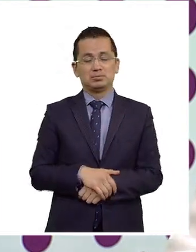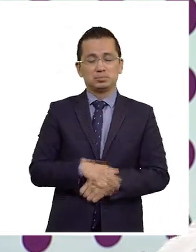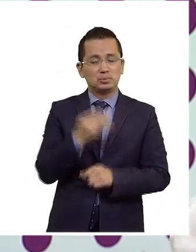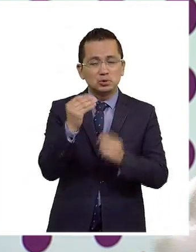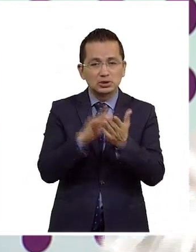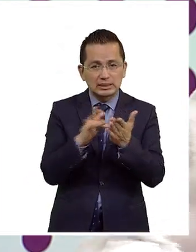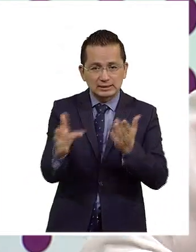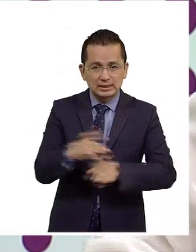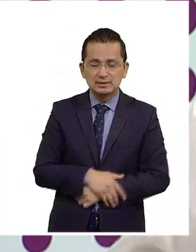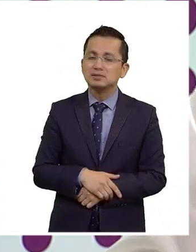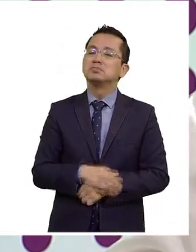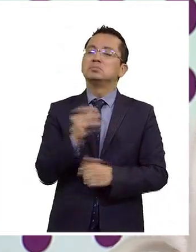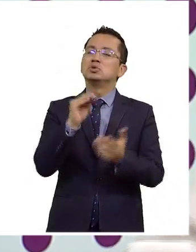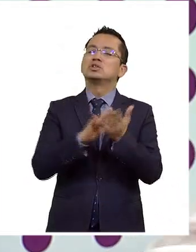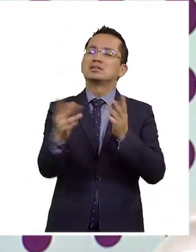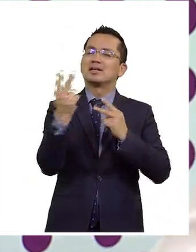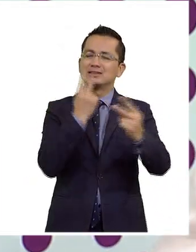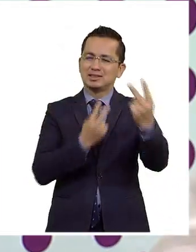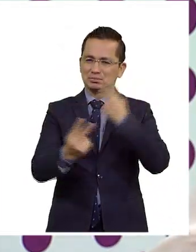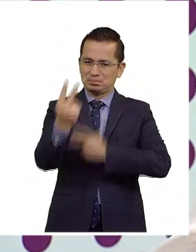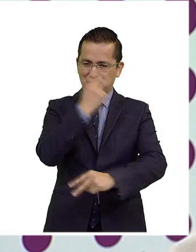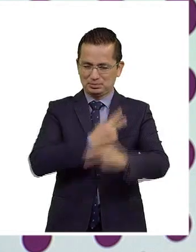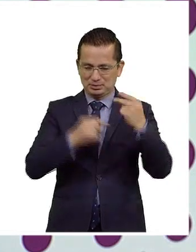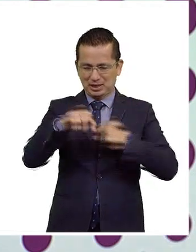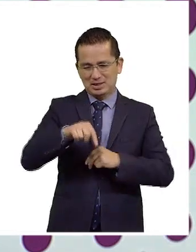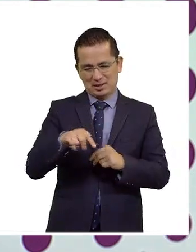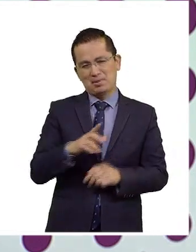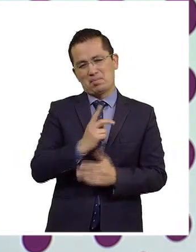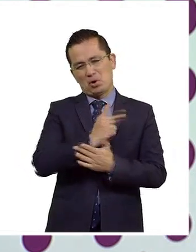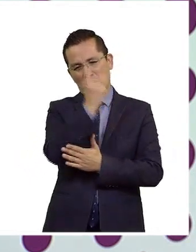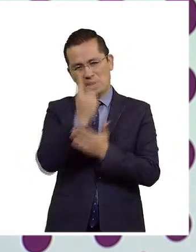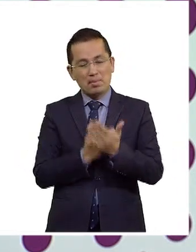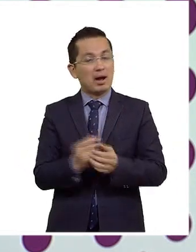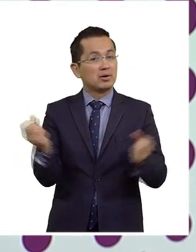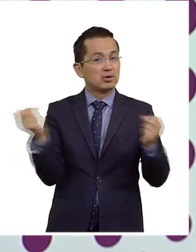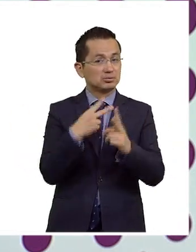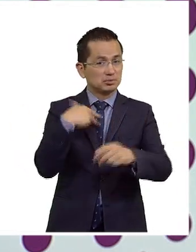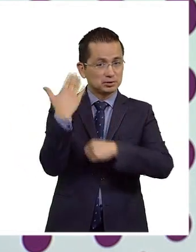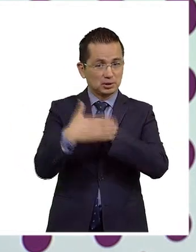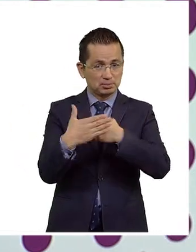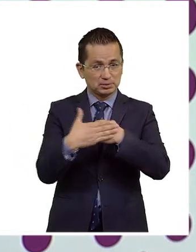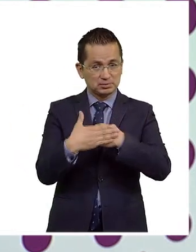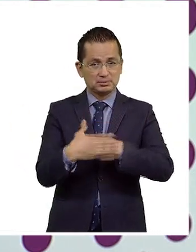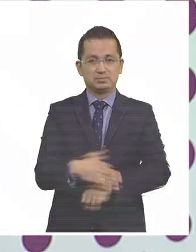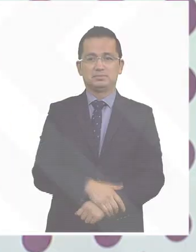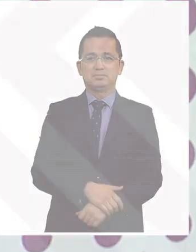Muchísimas gracias. Gracias a Y ti. muchas gracias a ustedes por acompañarnos aquí en Espacio Diverso. Nos vemos a la próxima.